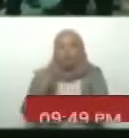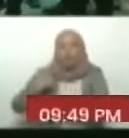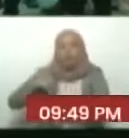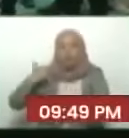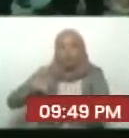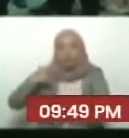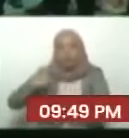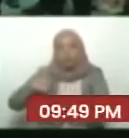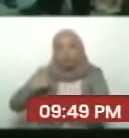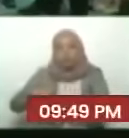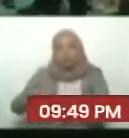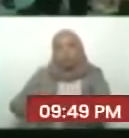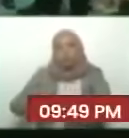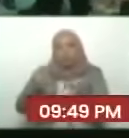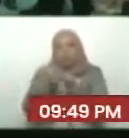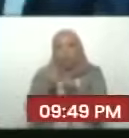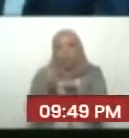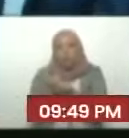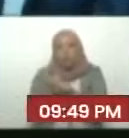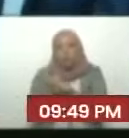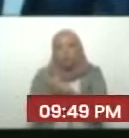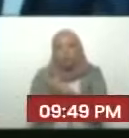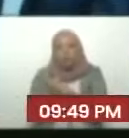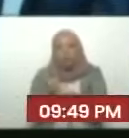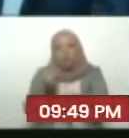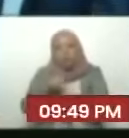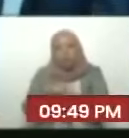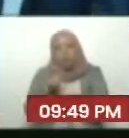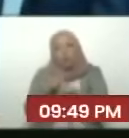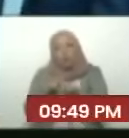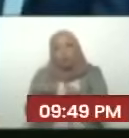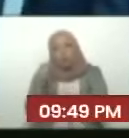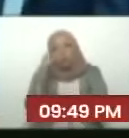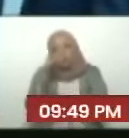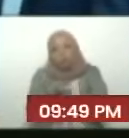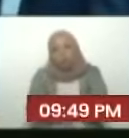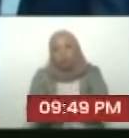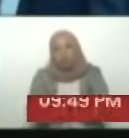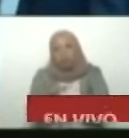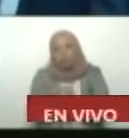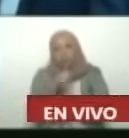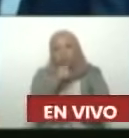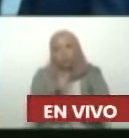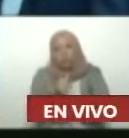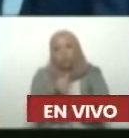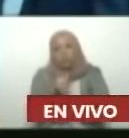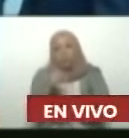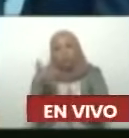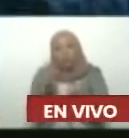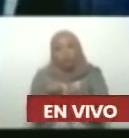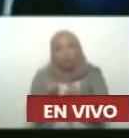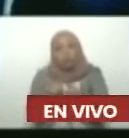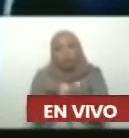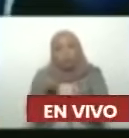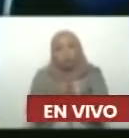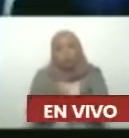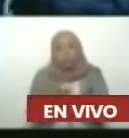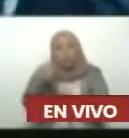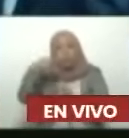Argentina, si me lo permiten, en los tiempos de otro gigante, Néstor Kirchner. La conocimos a